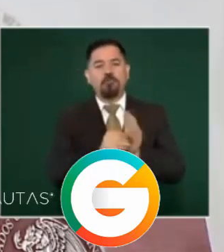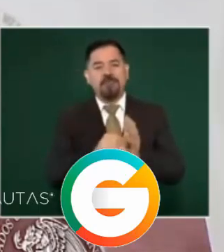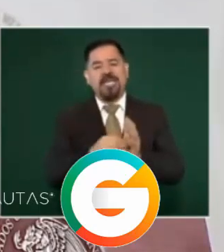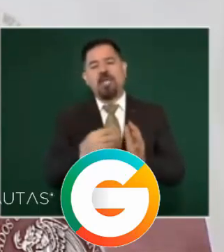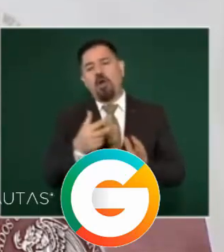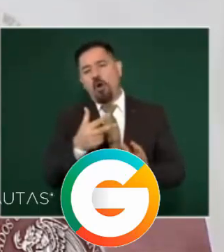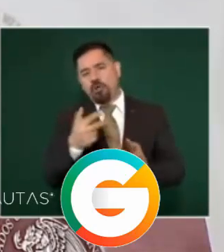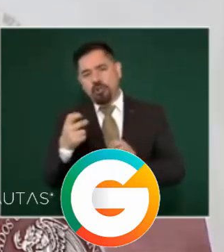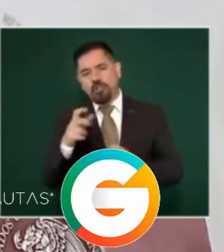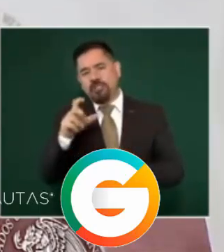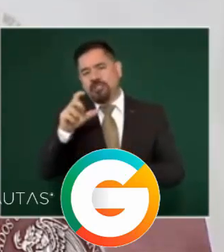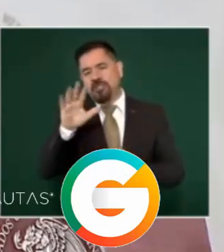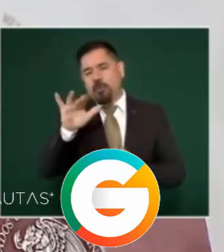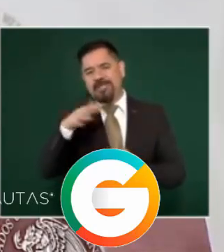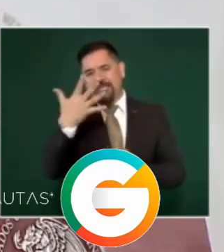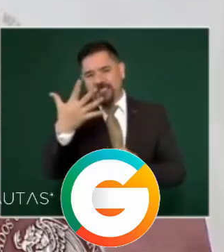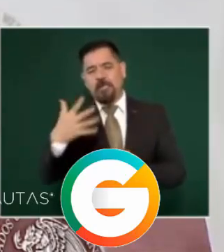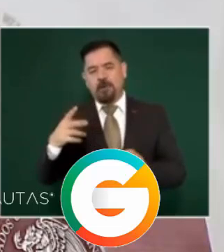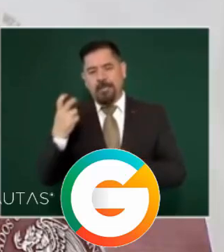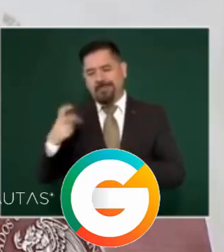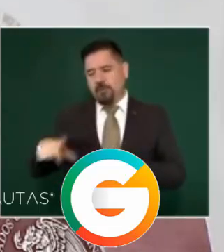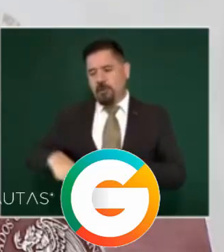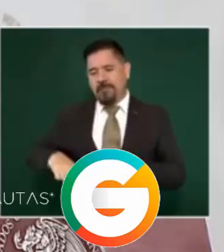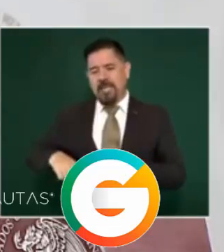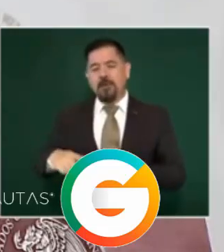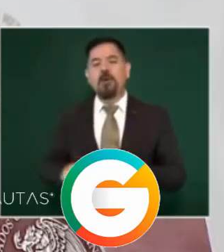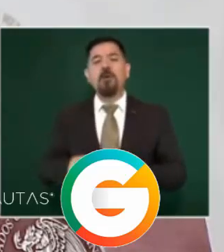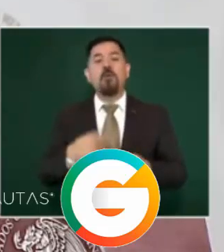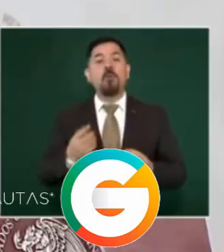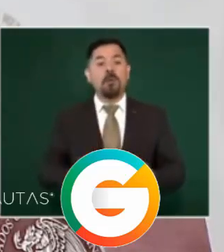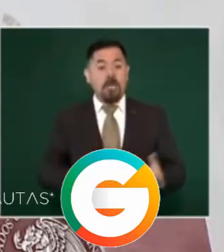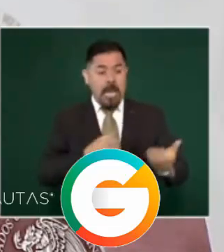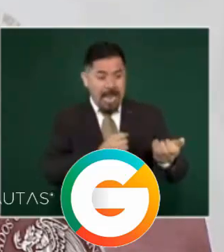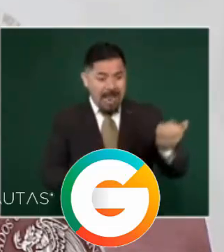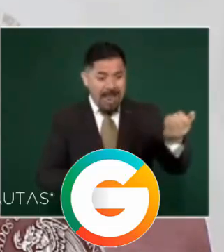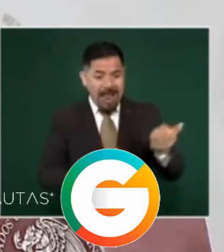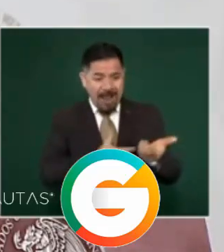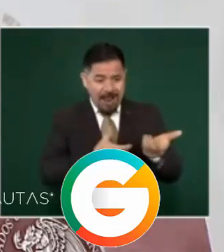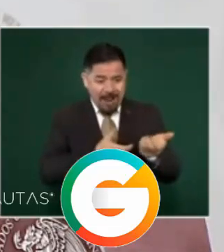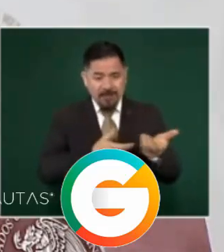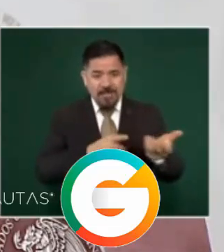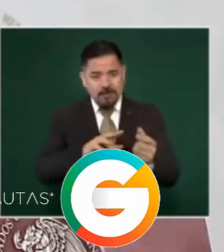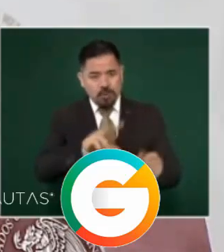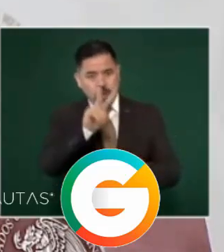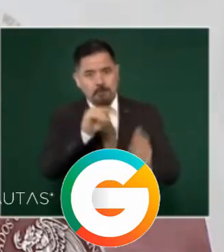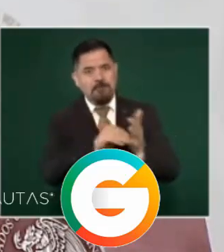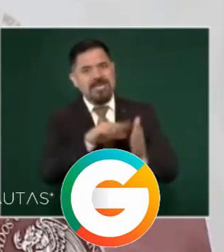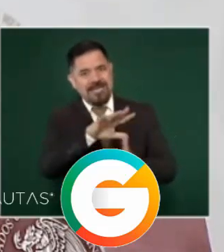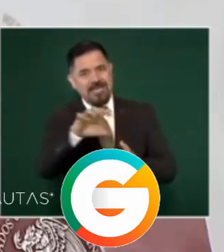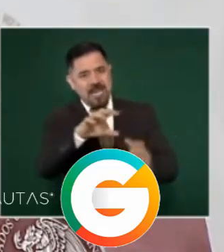2.855 en la administración, más de 2.500 armas en lo que va de la administración,